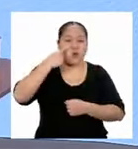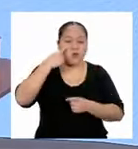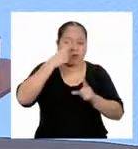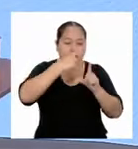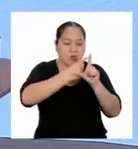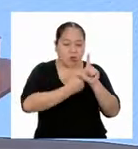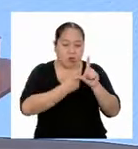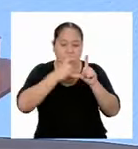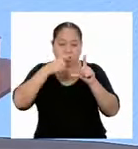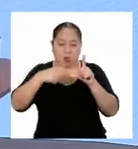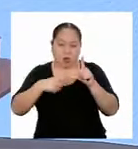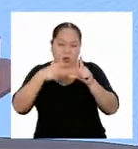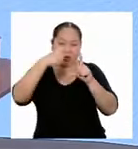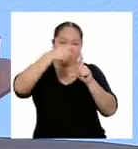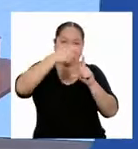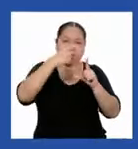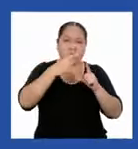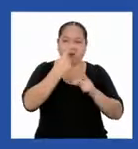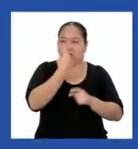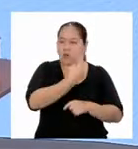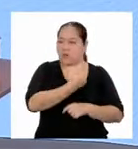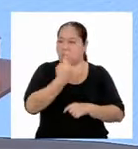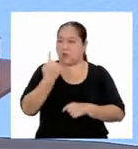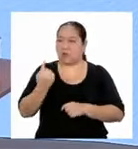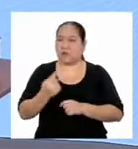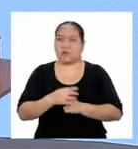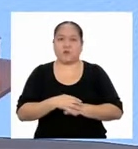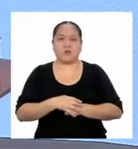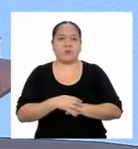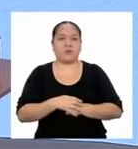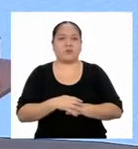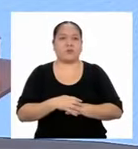ángulos correspondientes de cada triángulo.